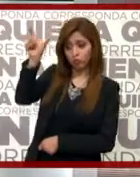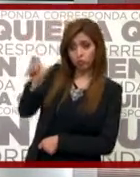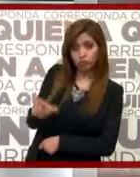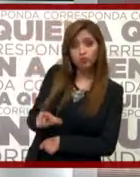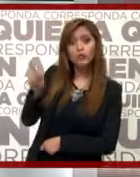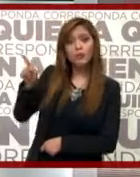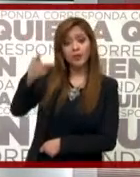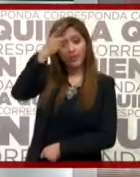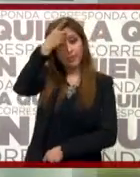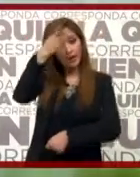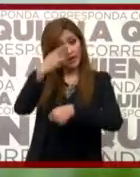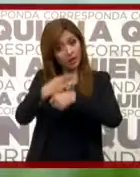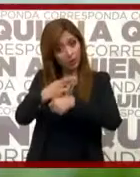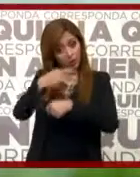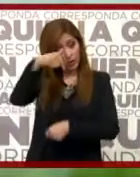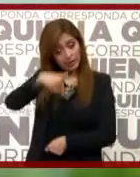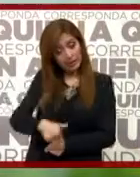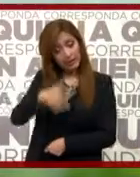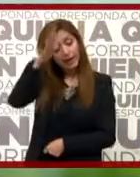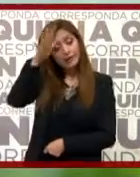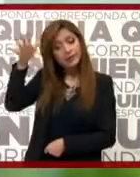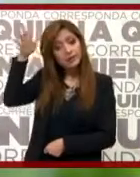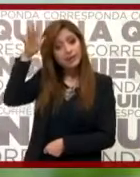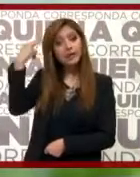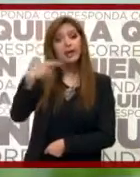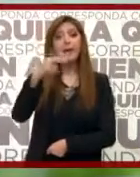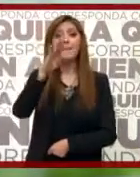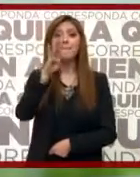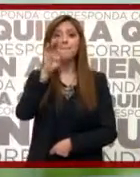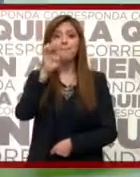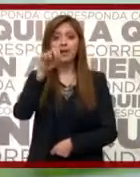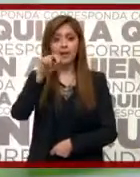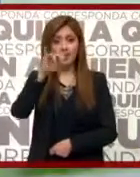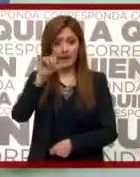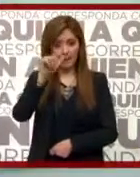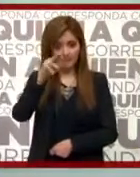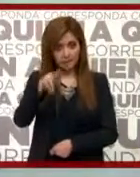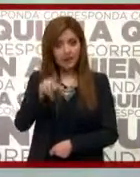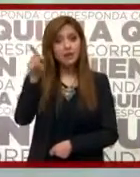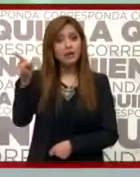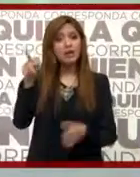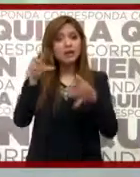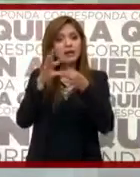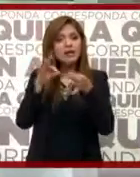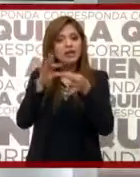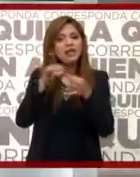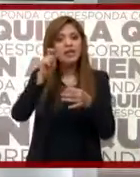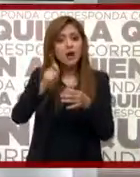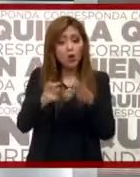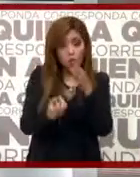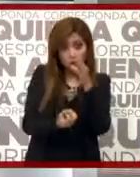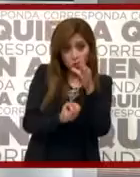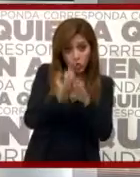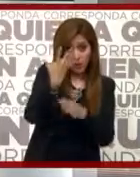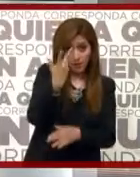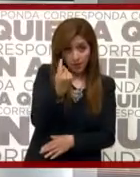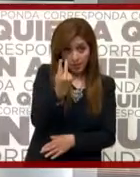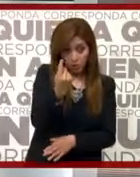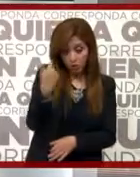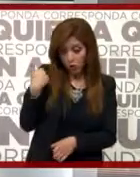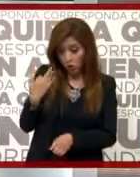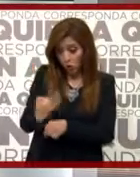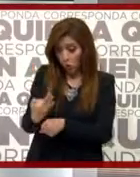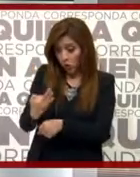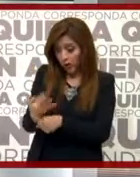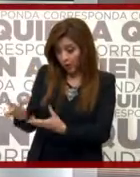Televisión Azteca, Benjamín Salinas Sada, y nos habla de la nueva televisión. Acaba de llegar a mis manos, no